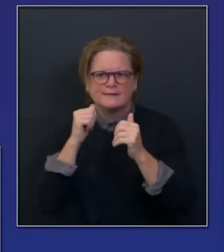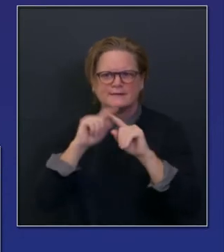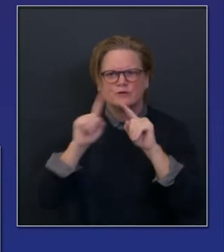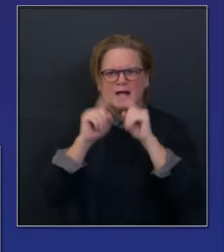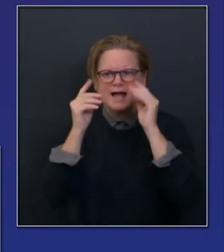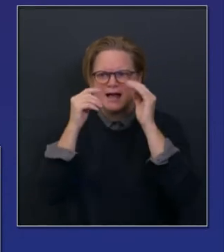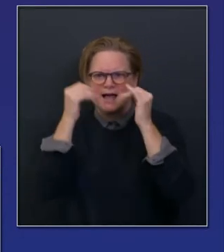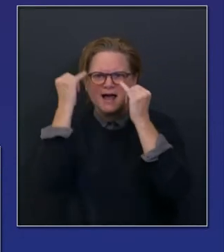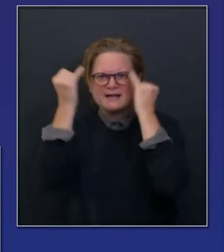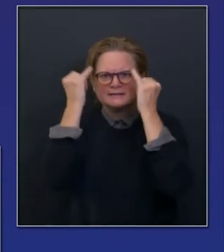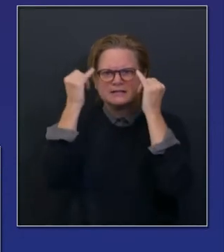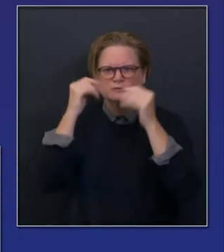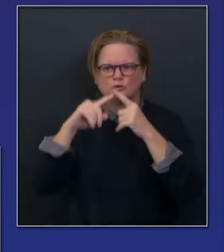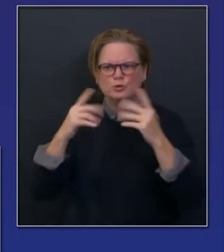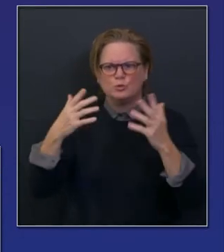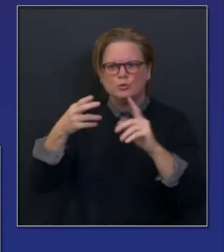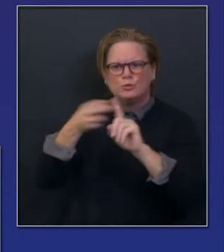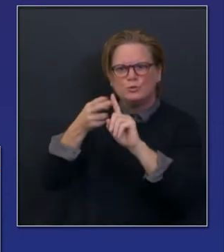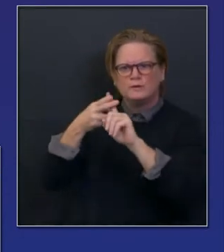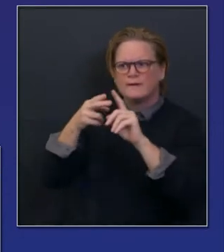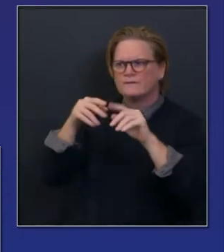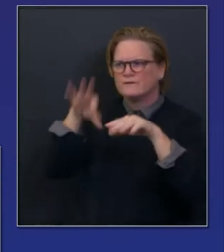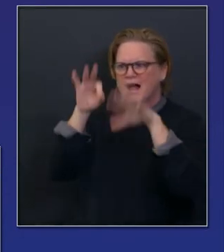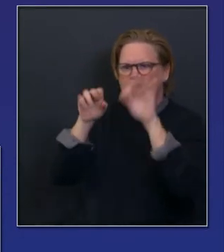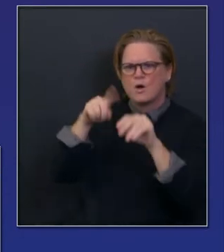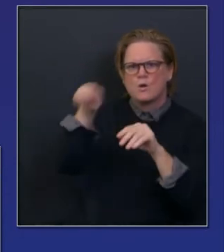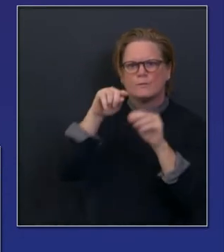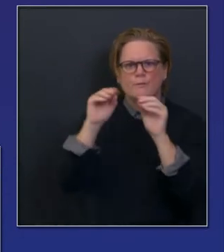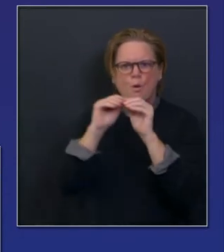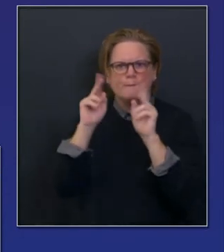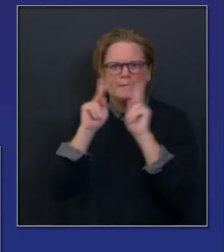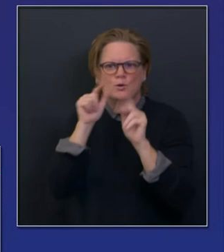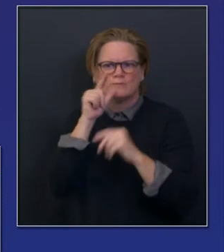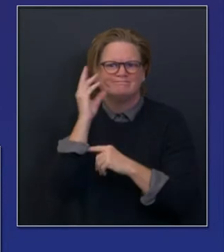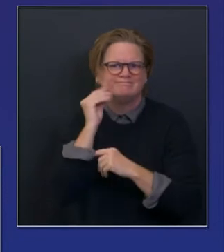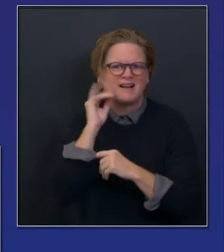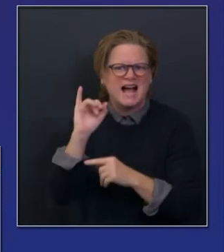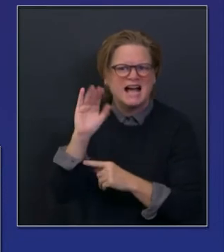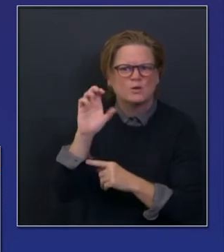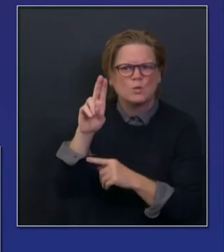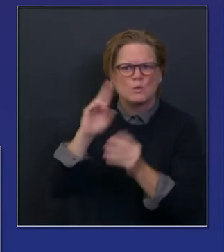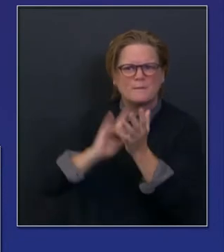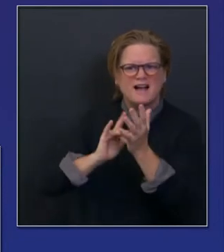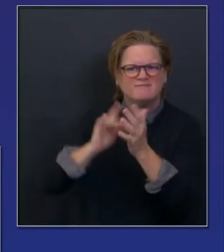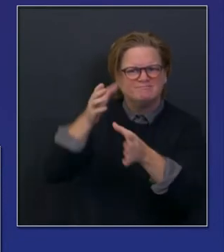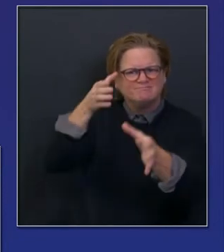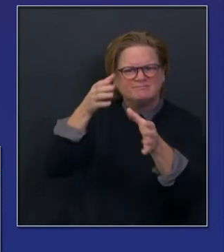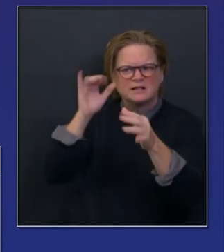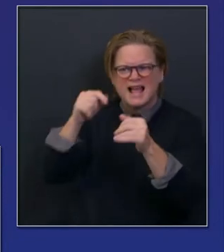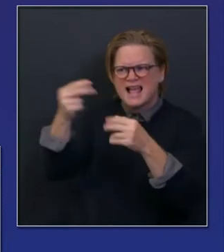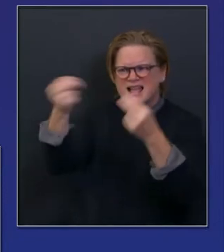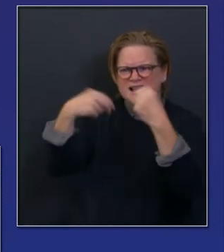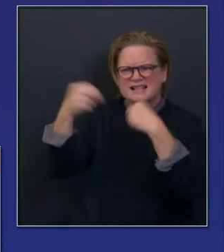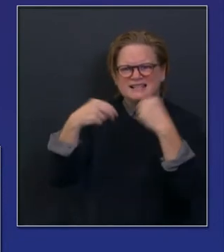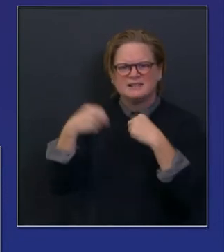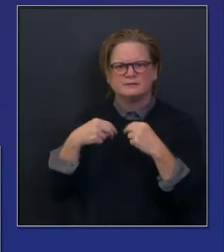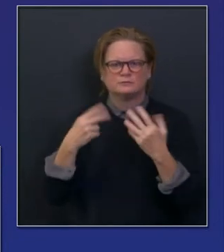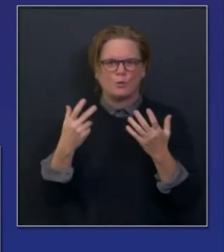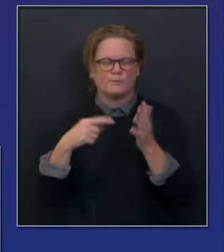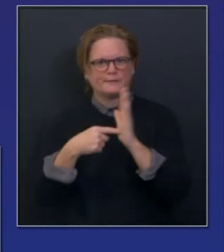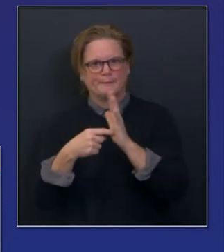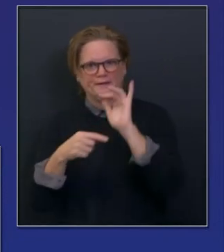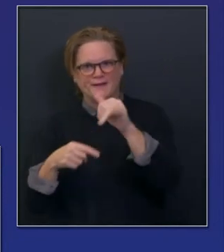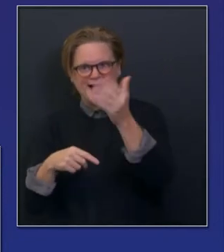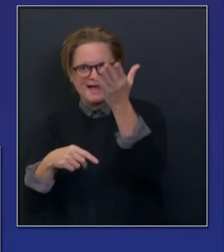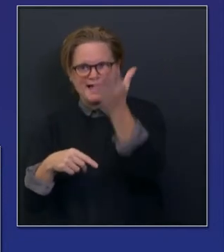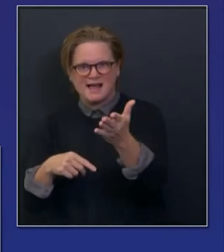atraer más y más personas en línea, particularmente en unidades de cuidados intensivos. Y este es un ejemplo reciente